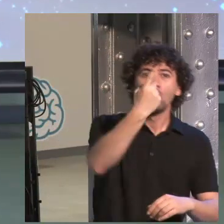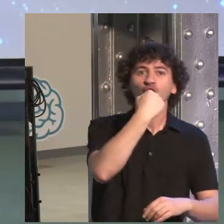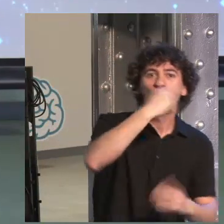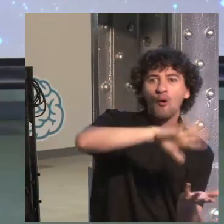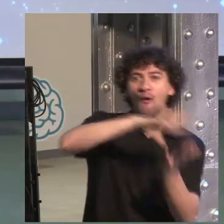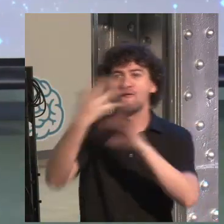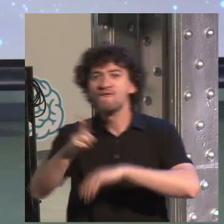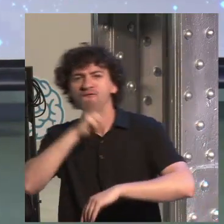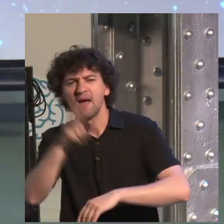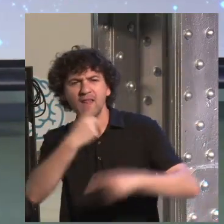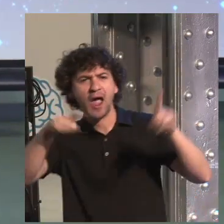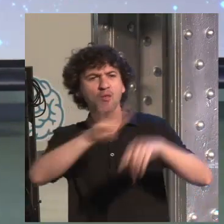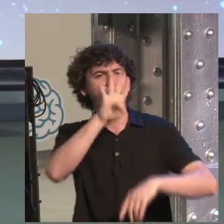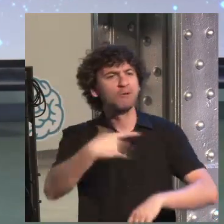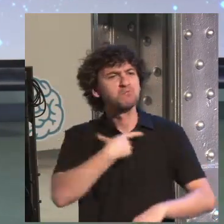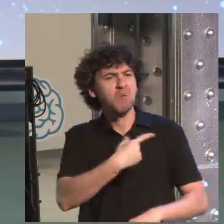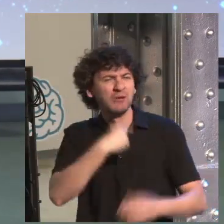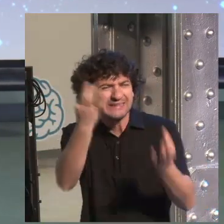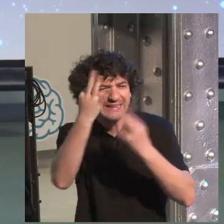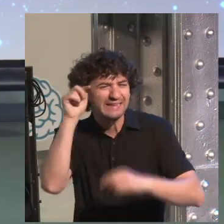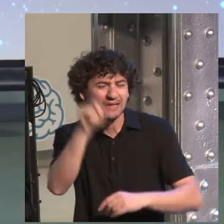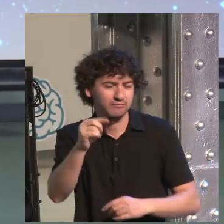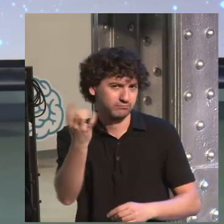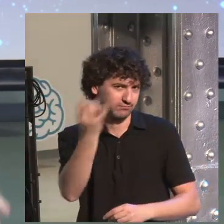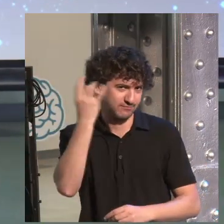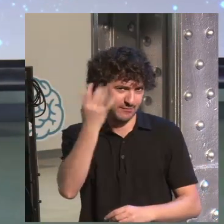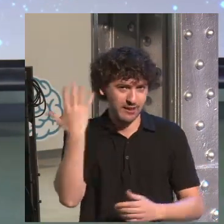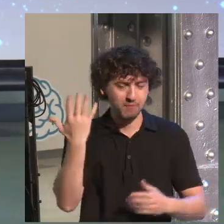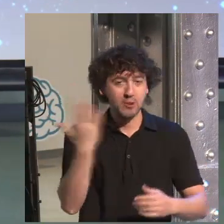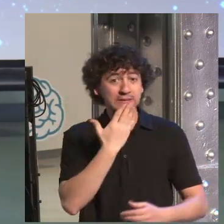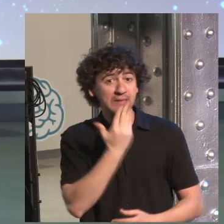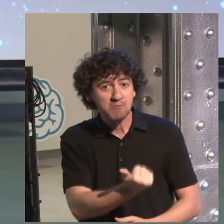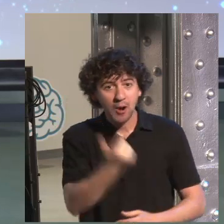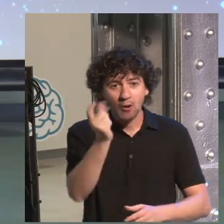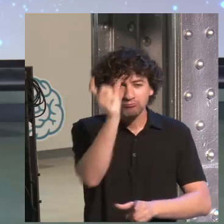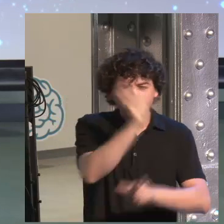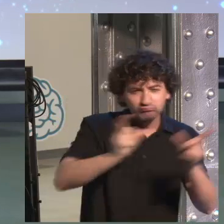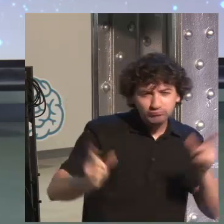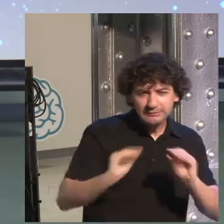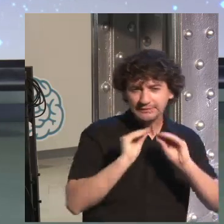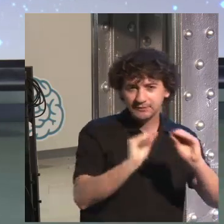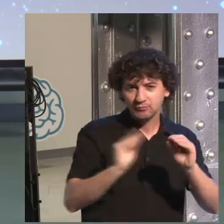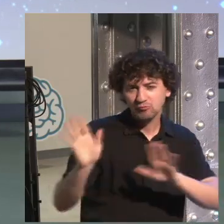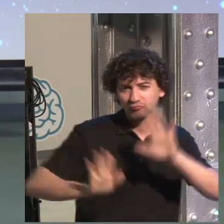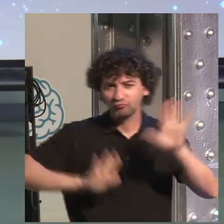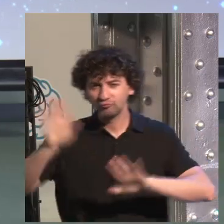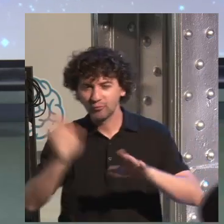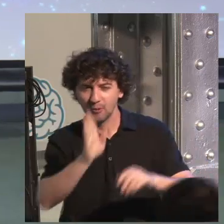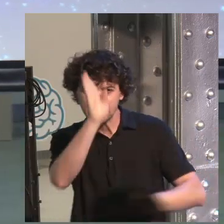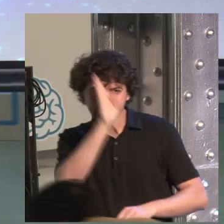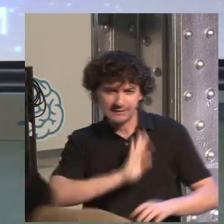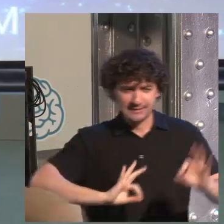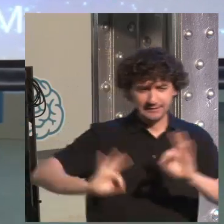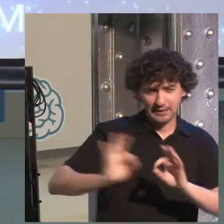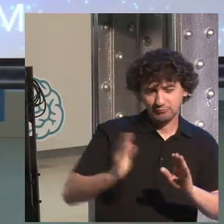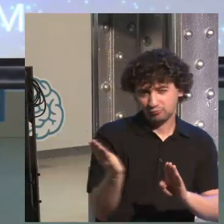canción. Y sin embargo, todas las funciones de toda esta gente, funciones más entre bambalinas, menos vistosas, de